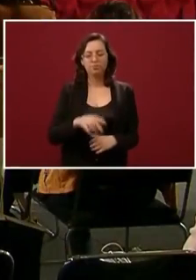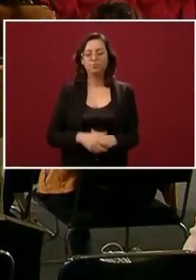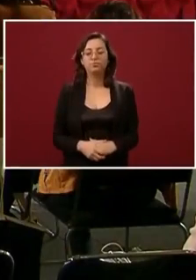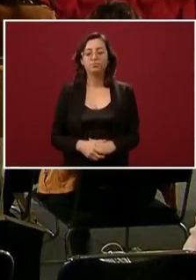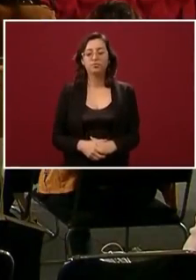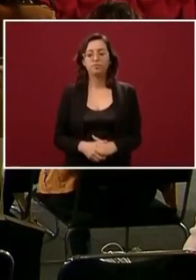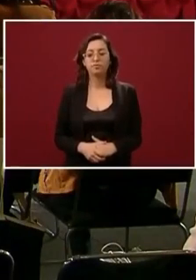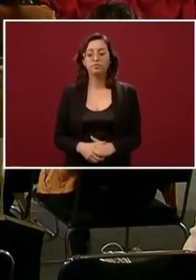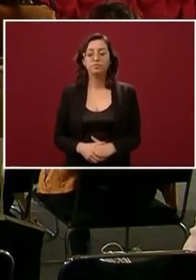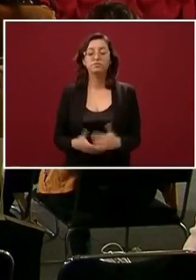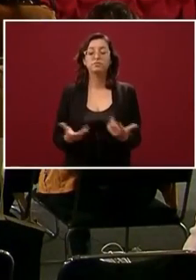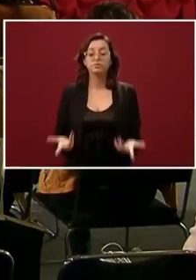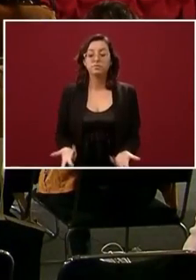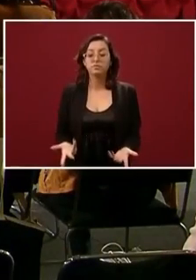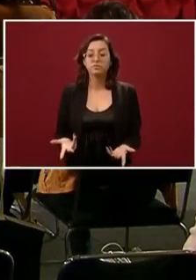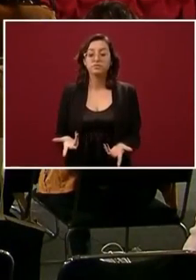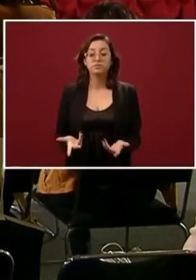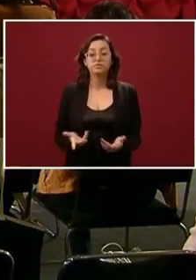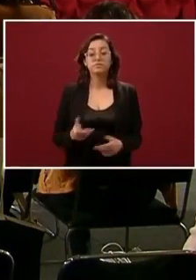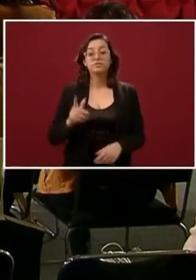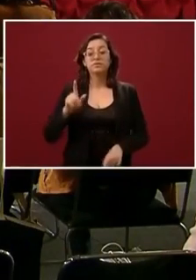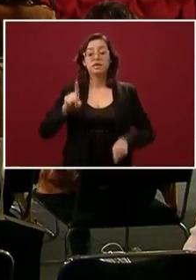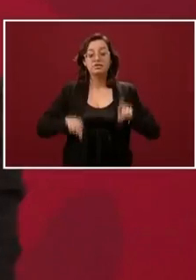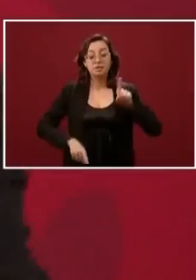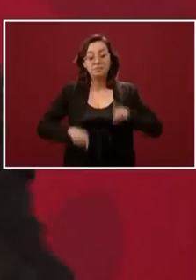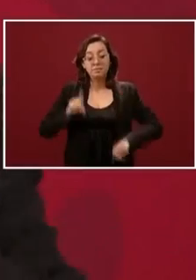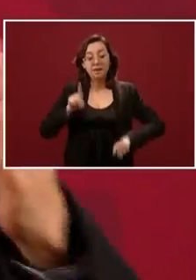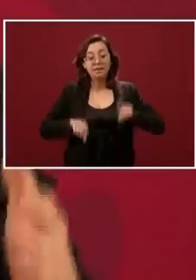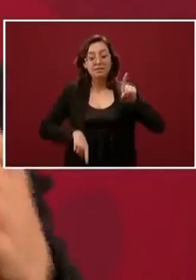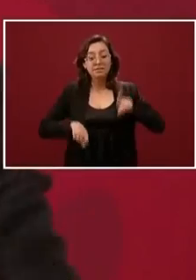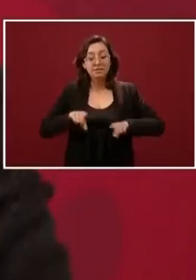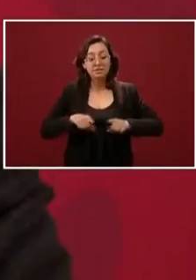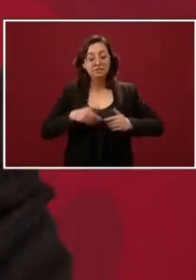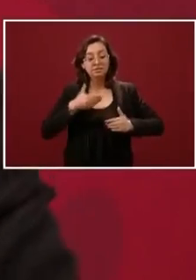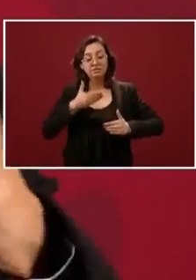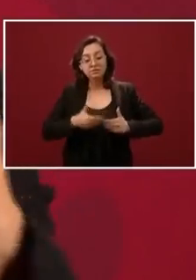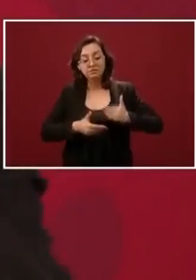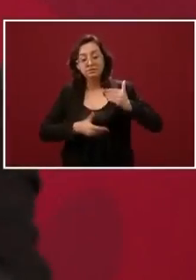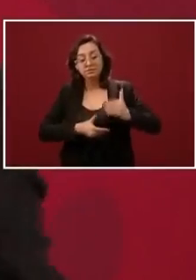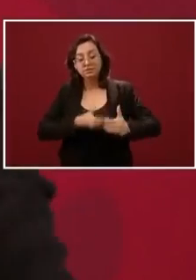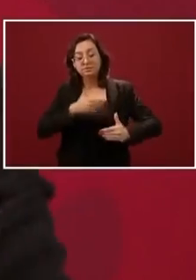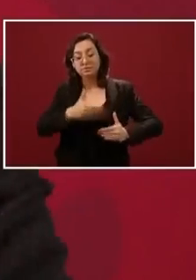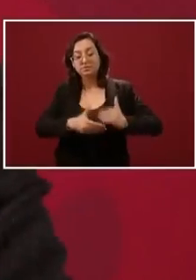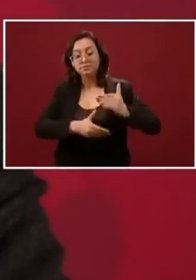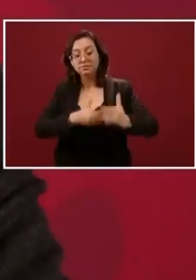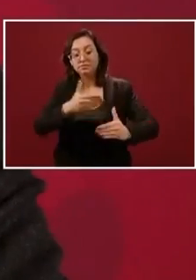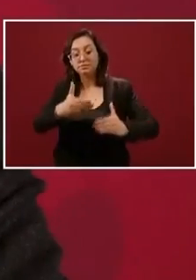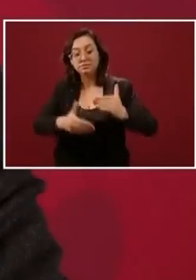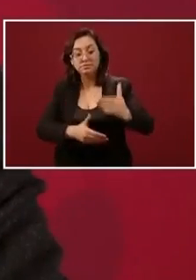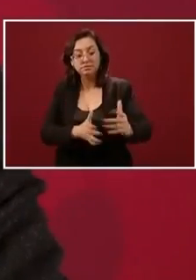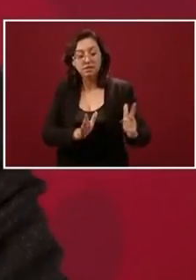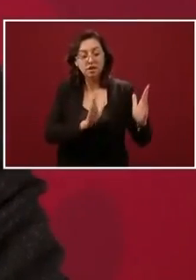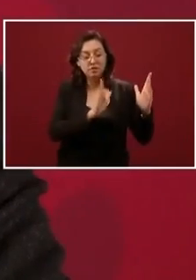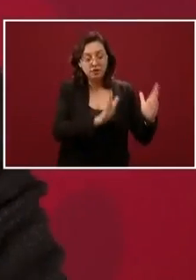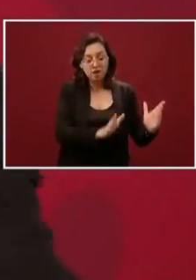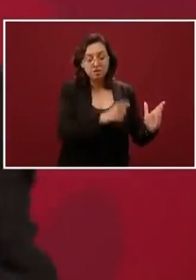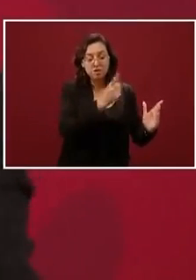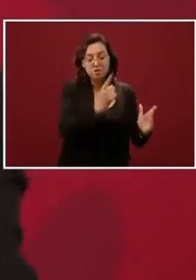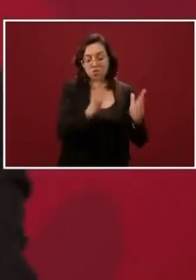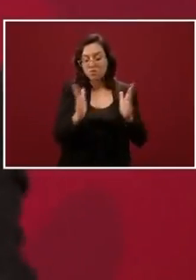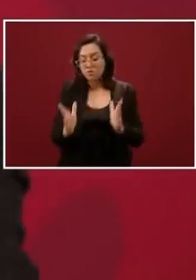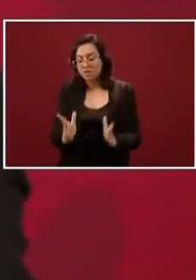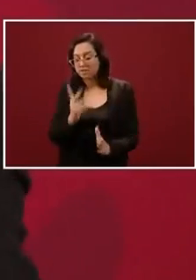de manera fragmentada, de manera discreta, las distintas fases es solo para ayudar a la comunicación social.